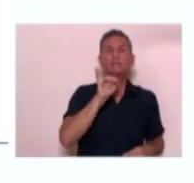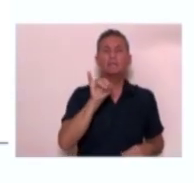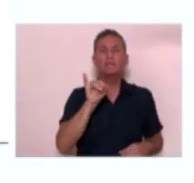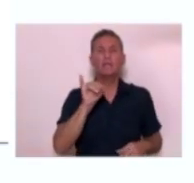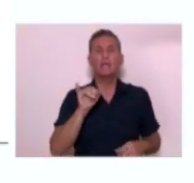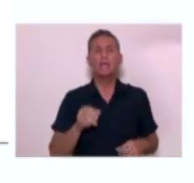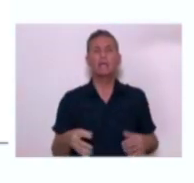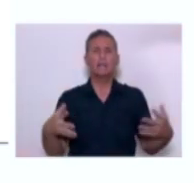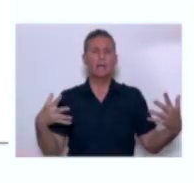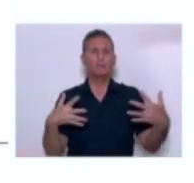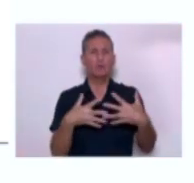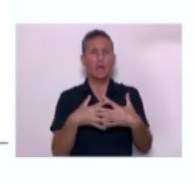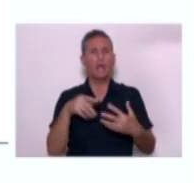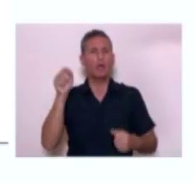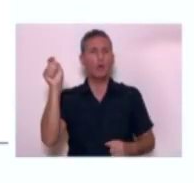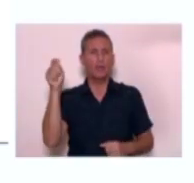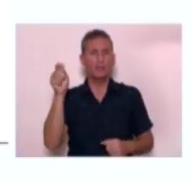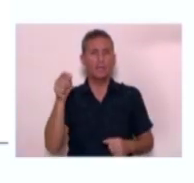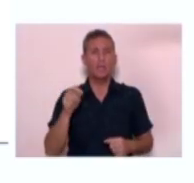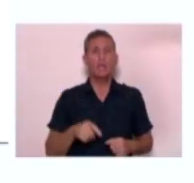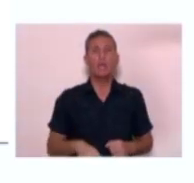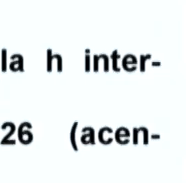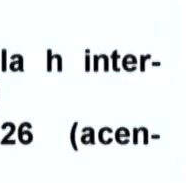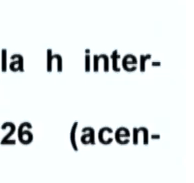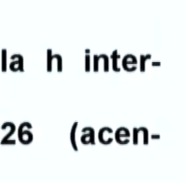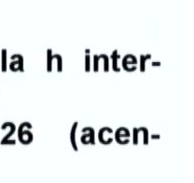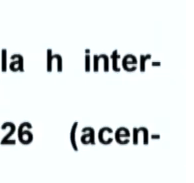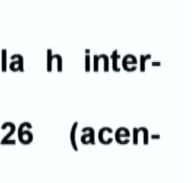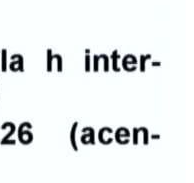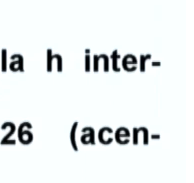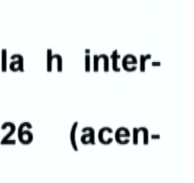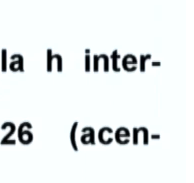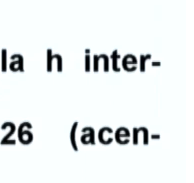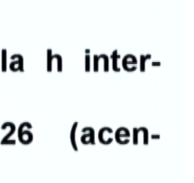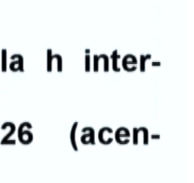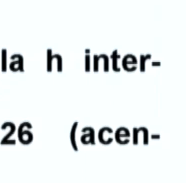actividad 26 sobre la acentuación.